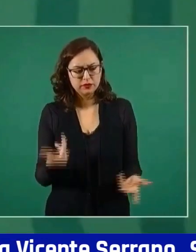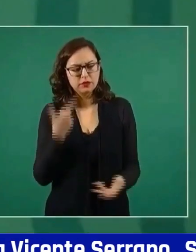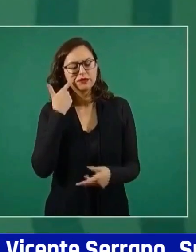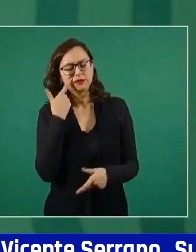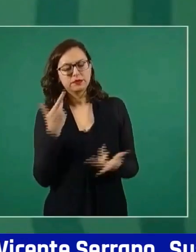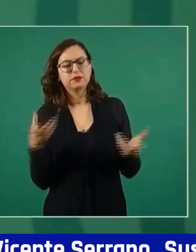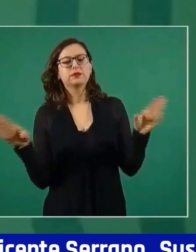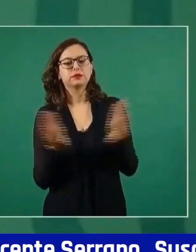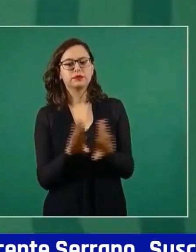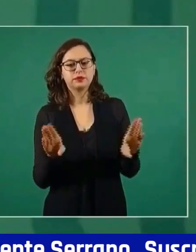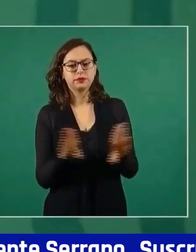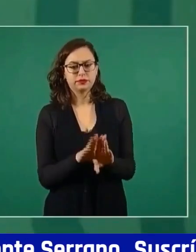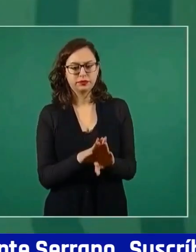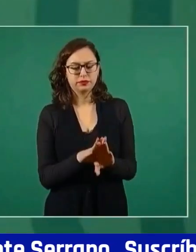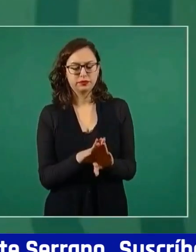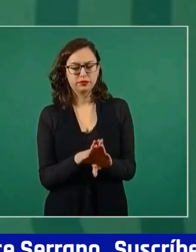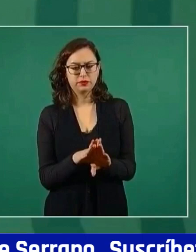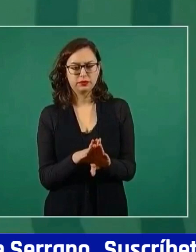y